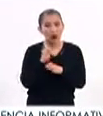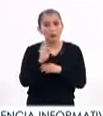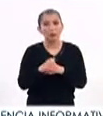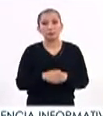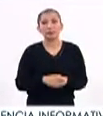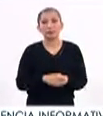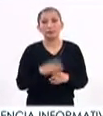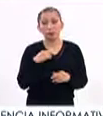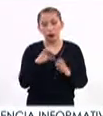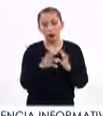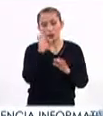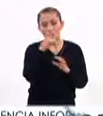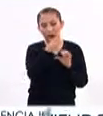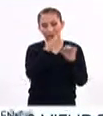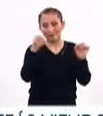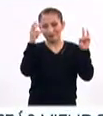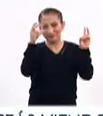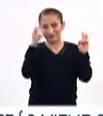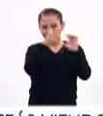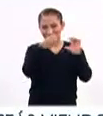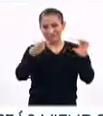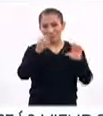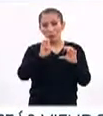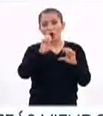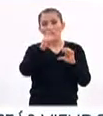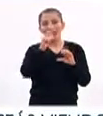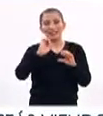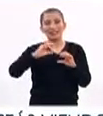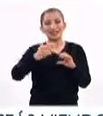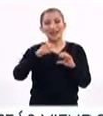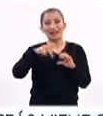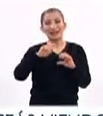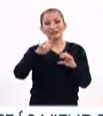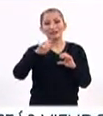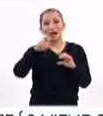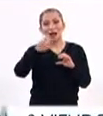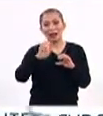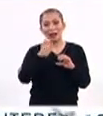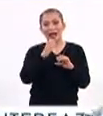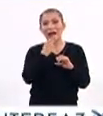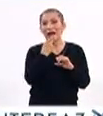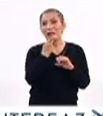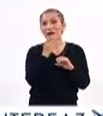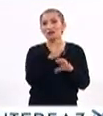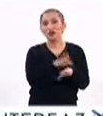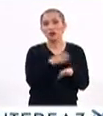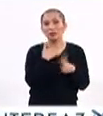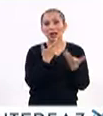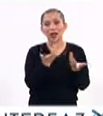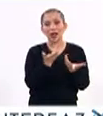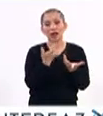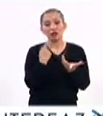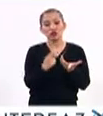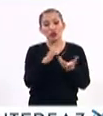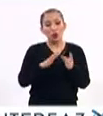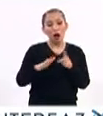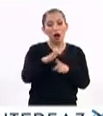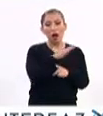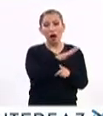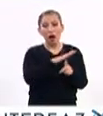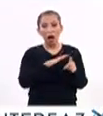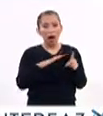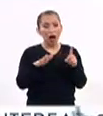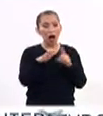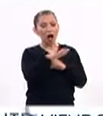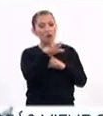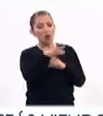ejemplo, rescata una cita de Borges sobre Shakespeare que habla de sus atmósferas